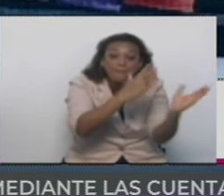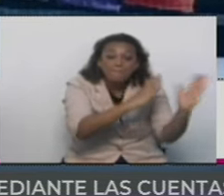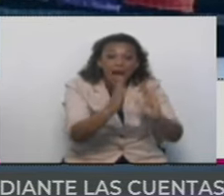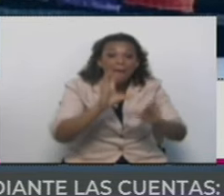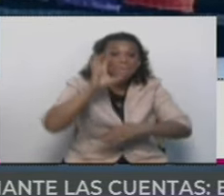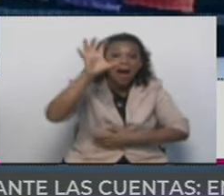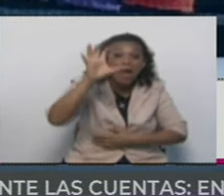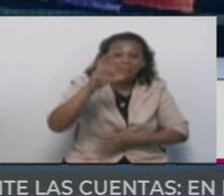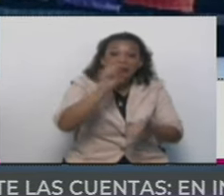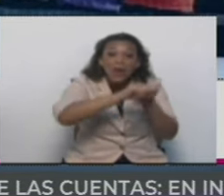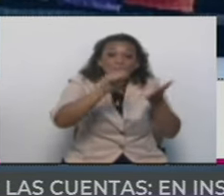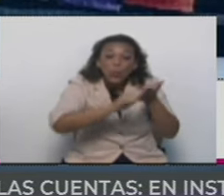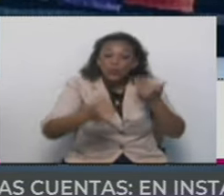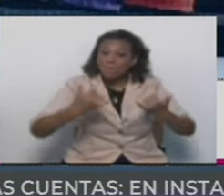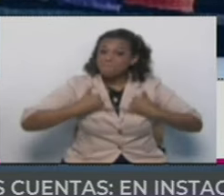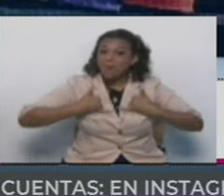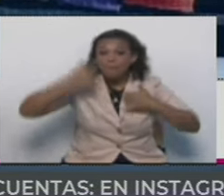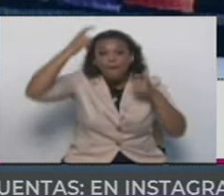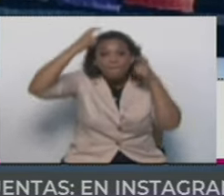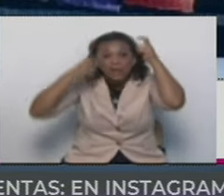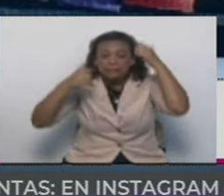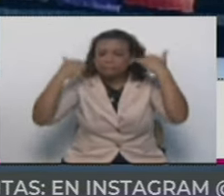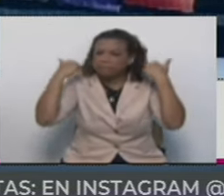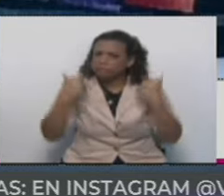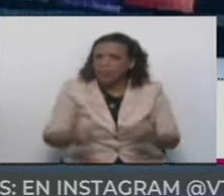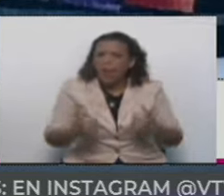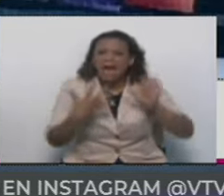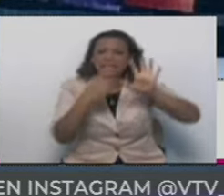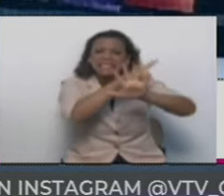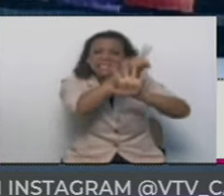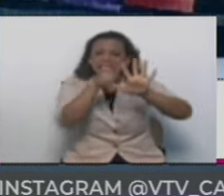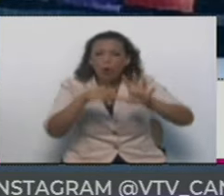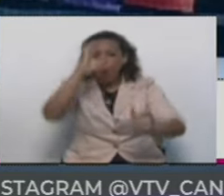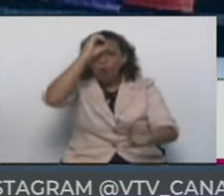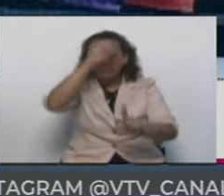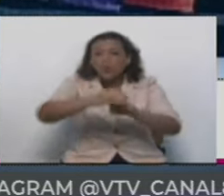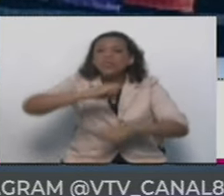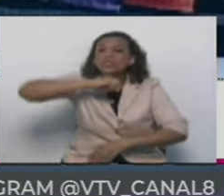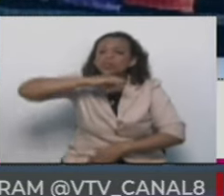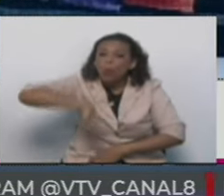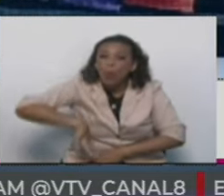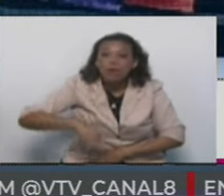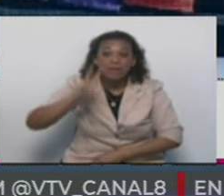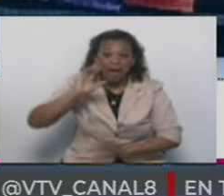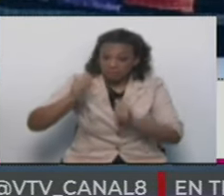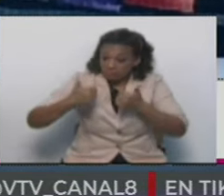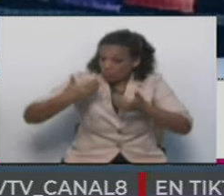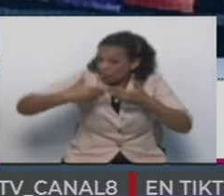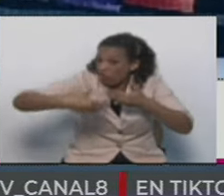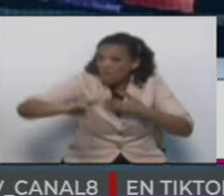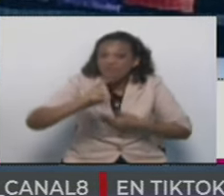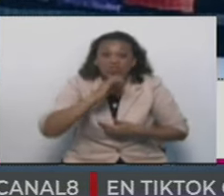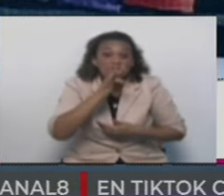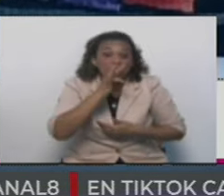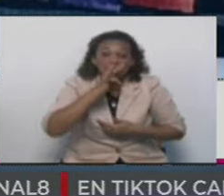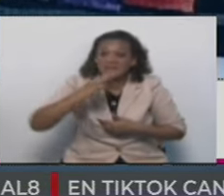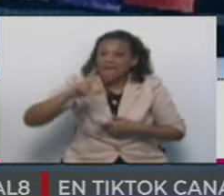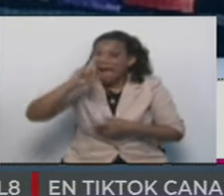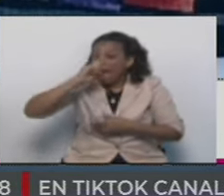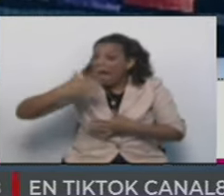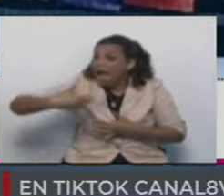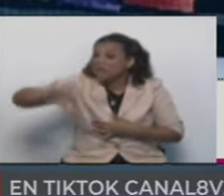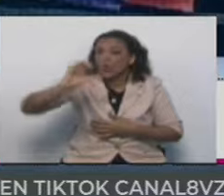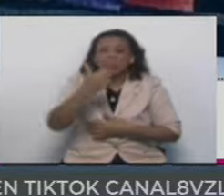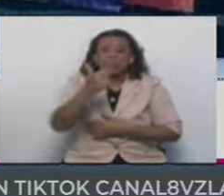patria redactado de puño y letra del comandante Chávez y los 5 objetivos históricos, que tienen plena vigencia por varias décadas.